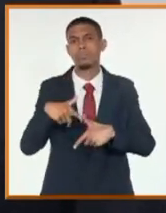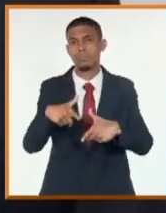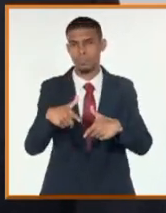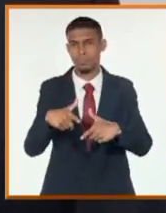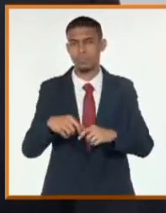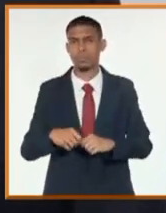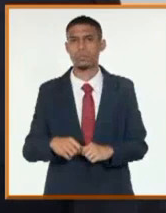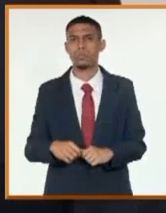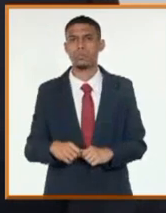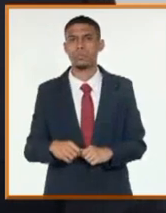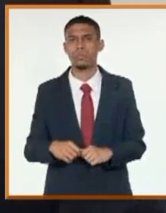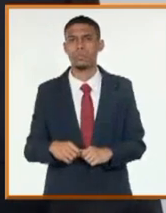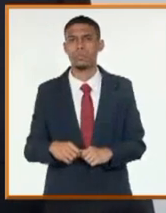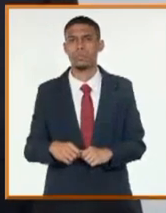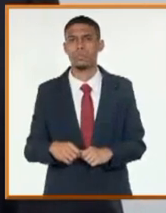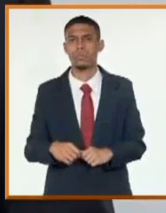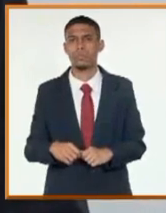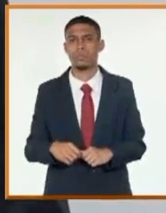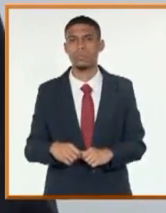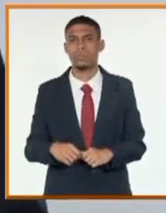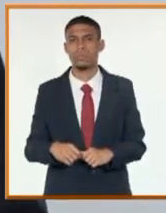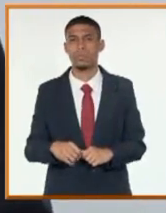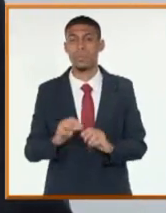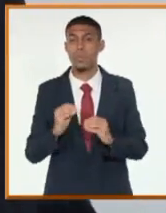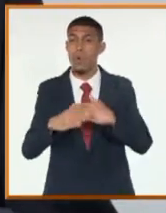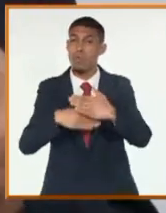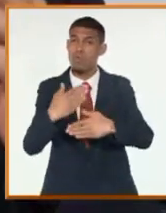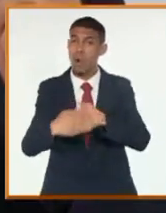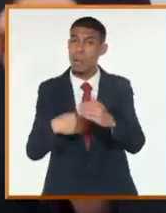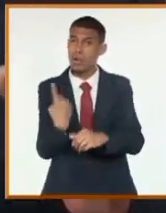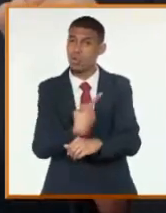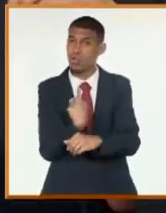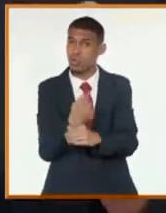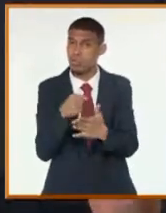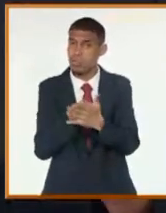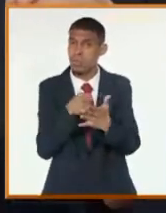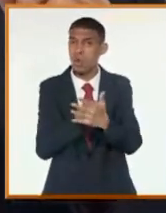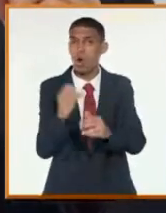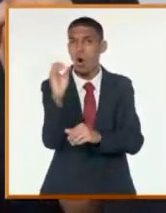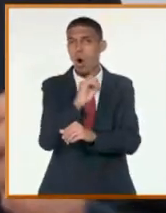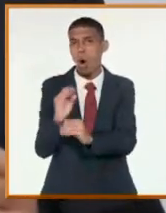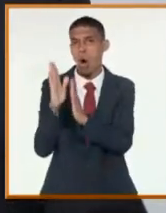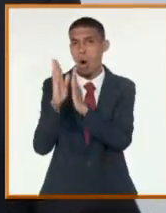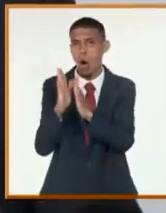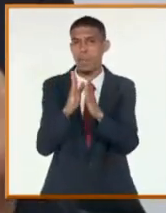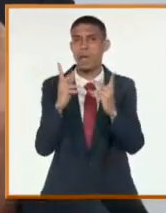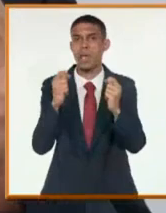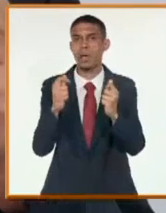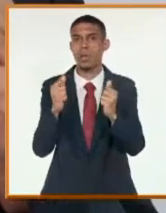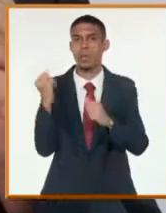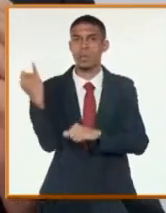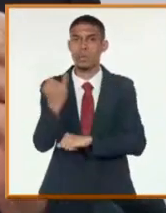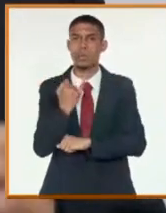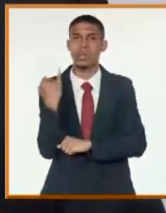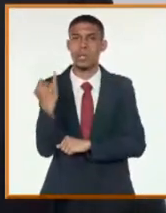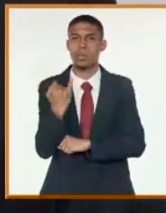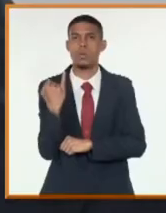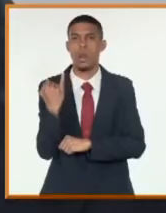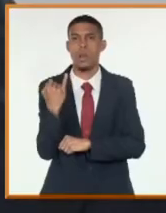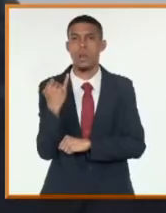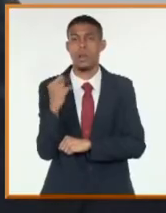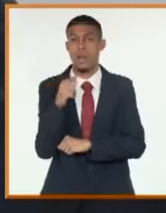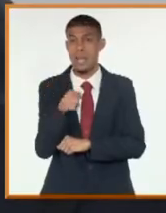provocan los problemas que estamos enfrentando el orden económico internacional totalmente